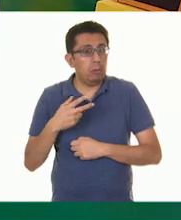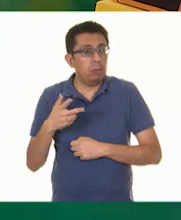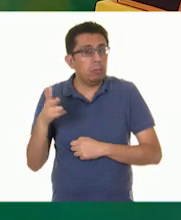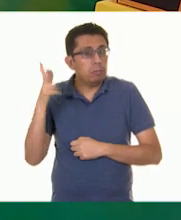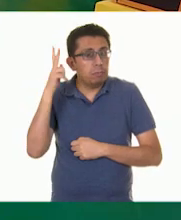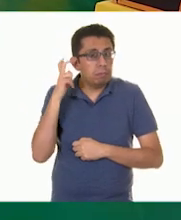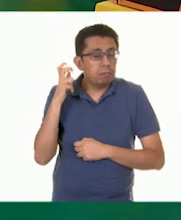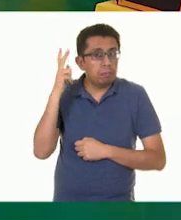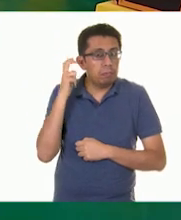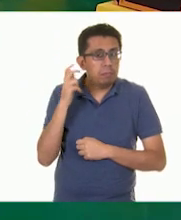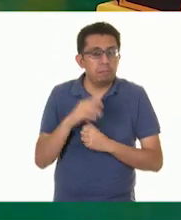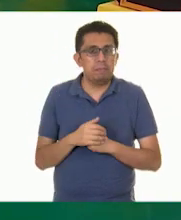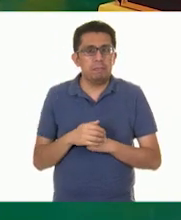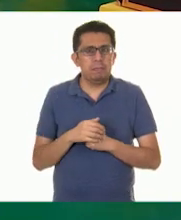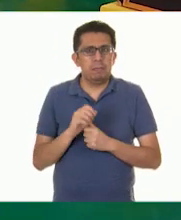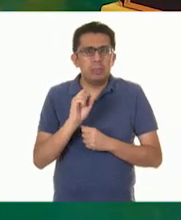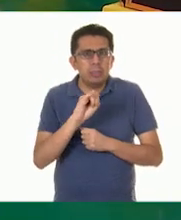Sí.